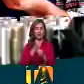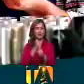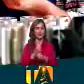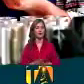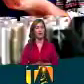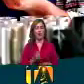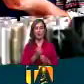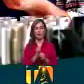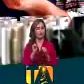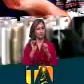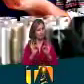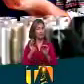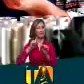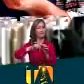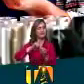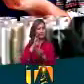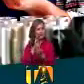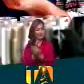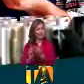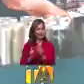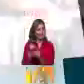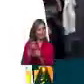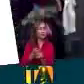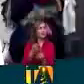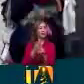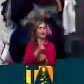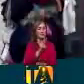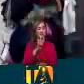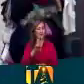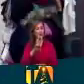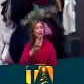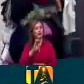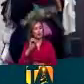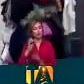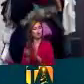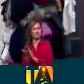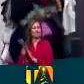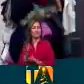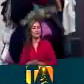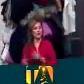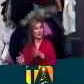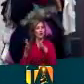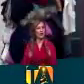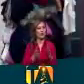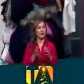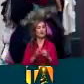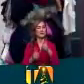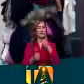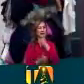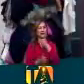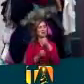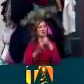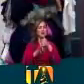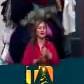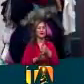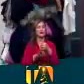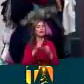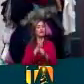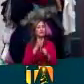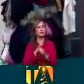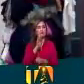al 33.7%, el subempleo también creció. Hay 71.033 personas más